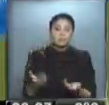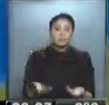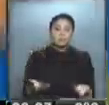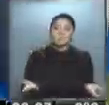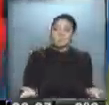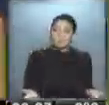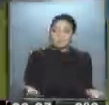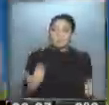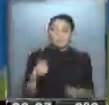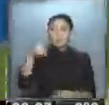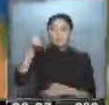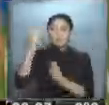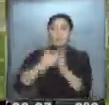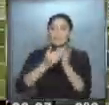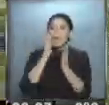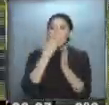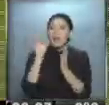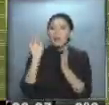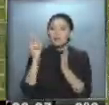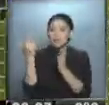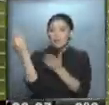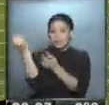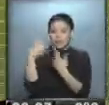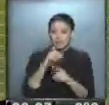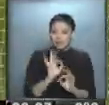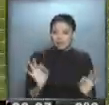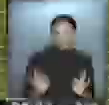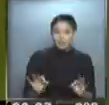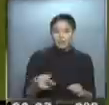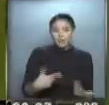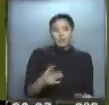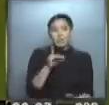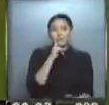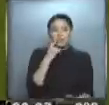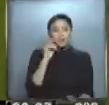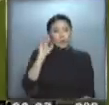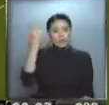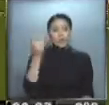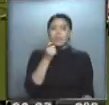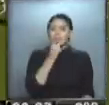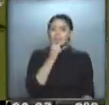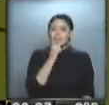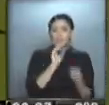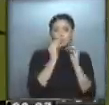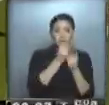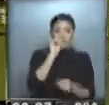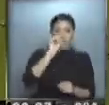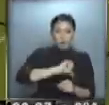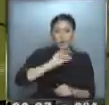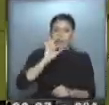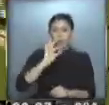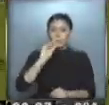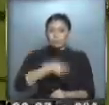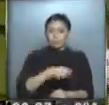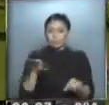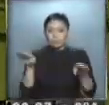evidentemente ha enojado a Ramón Díaz y es lógico, porque cuando no aparecen los resultados, las alternativas no están dentro de tu